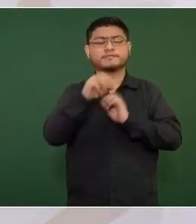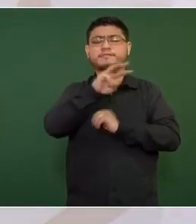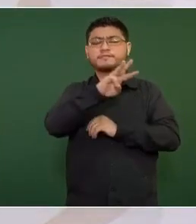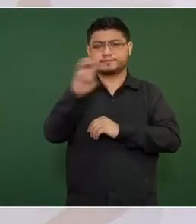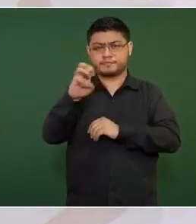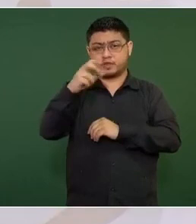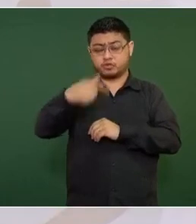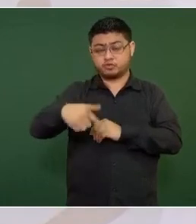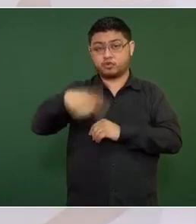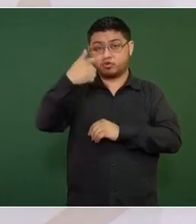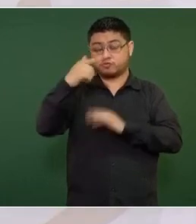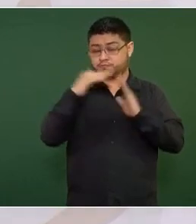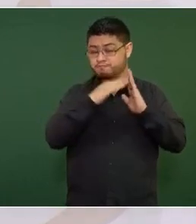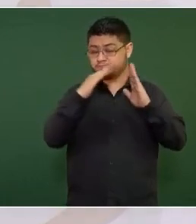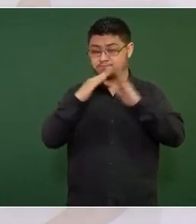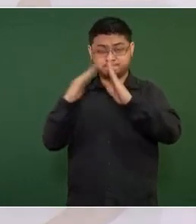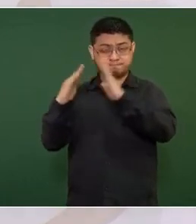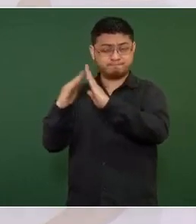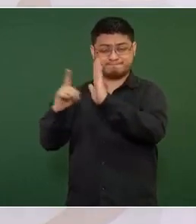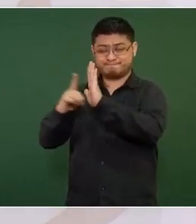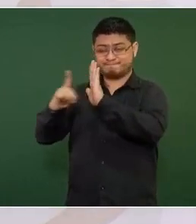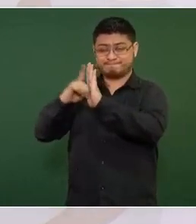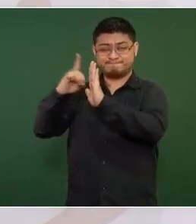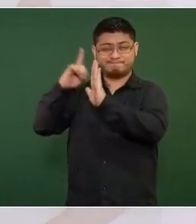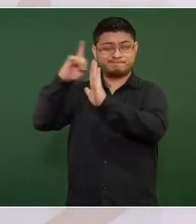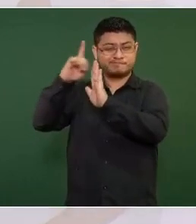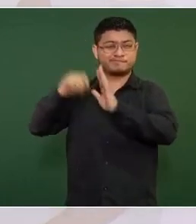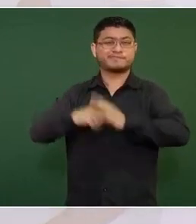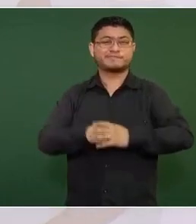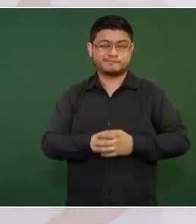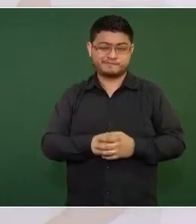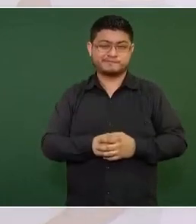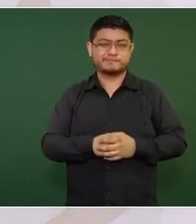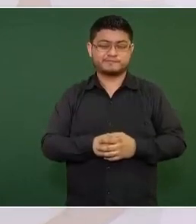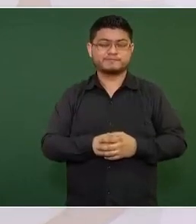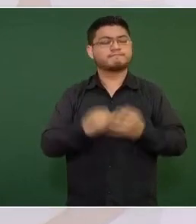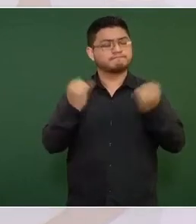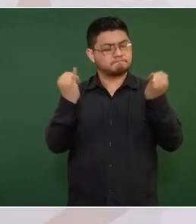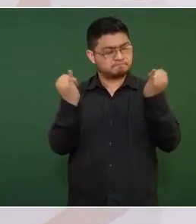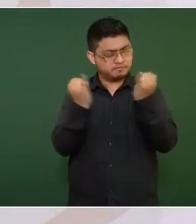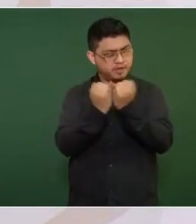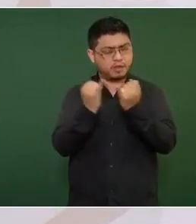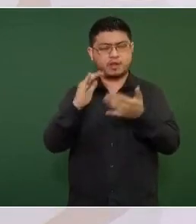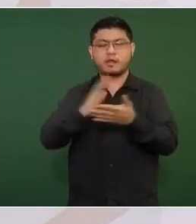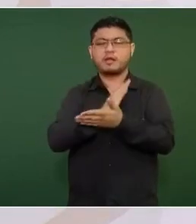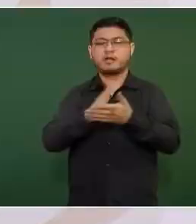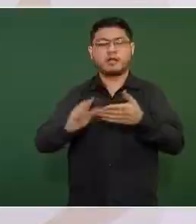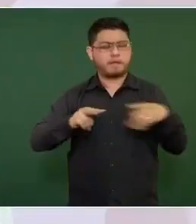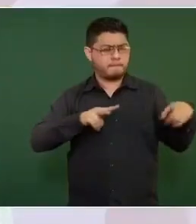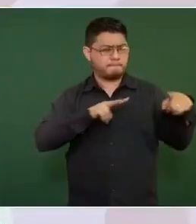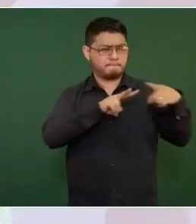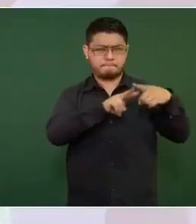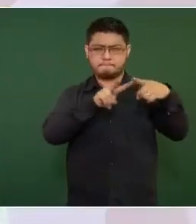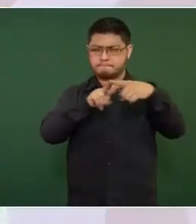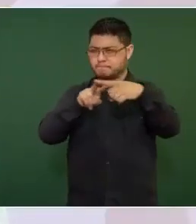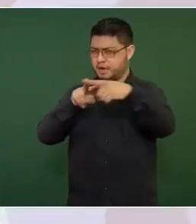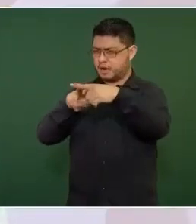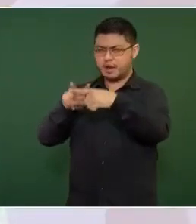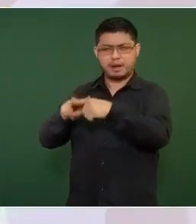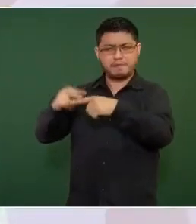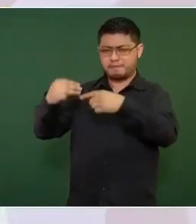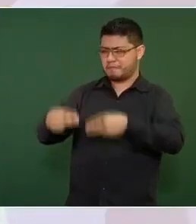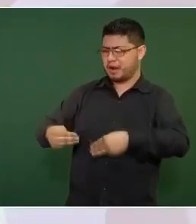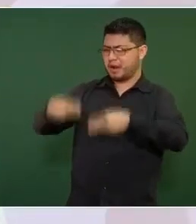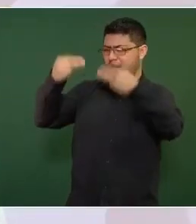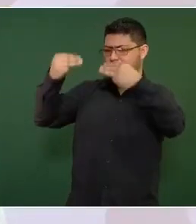3.196.312 viviendas y departamentos, así como parques,